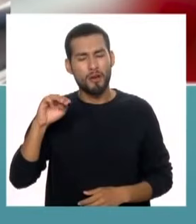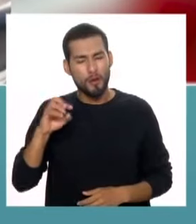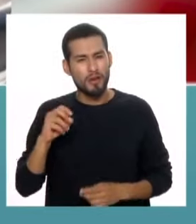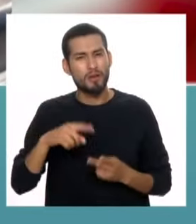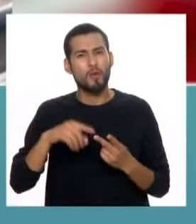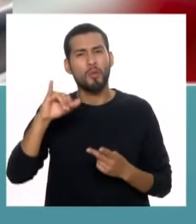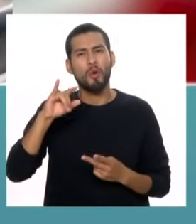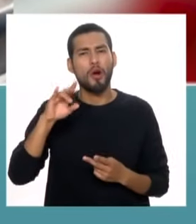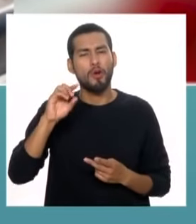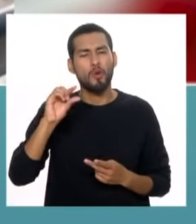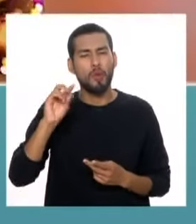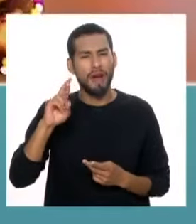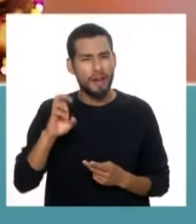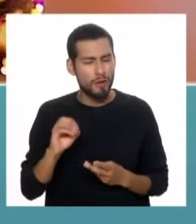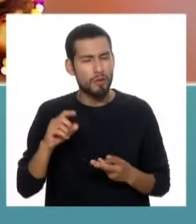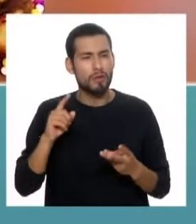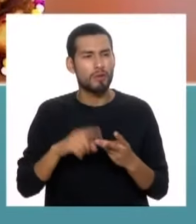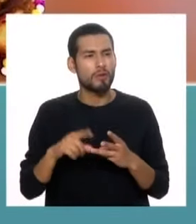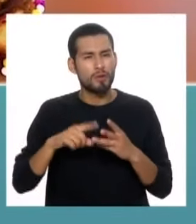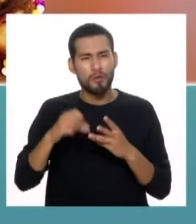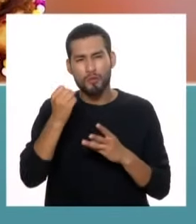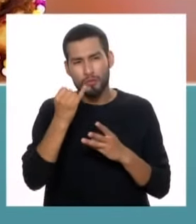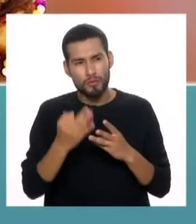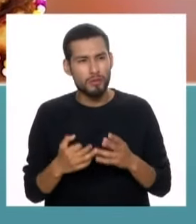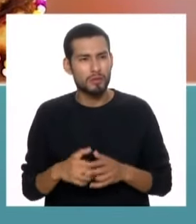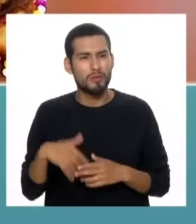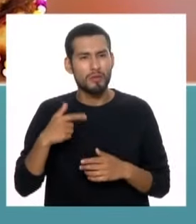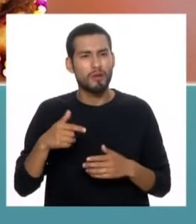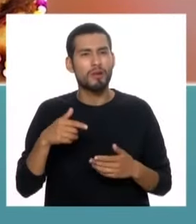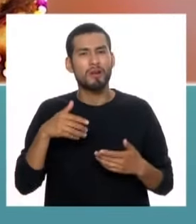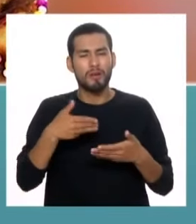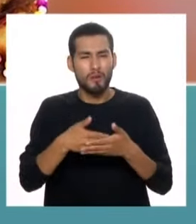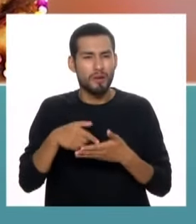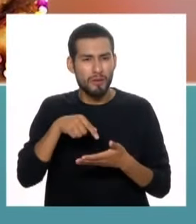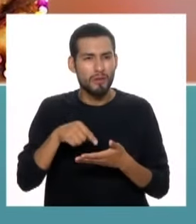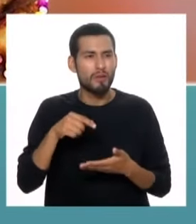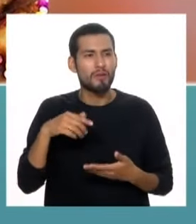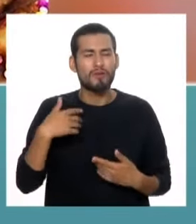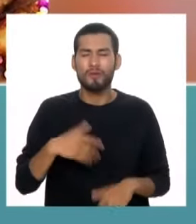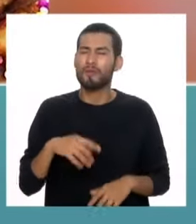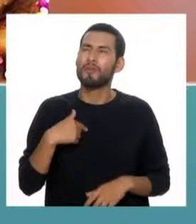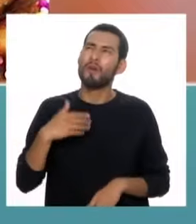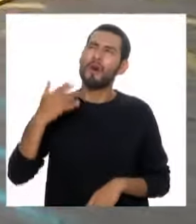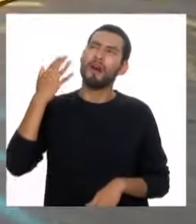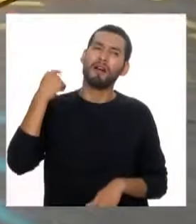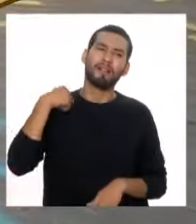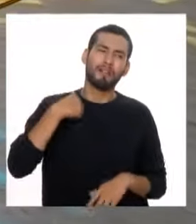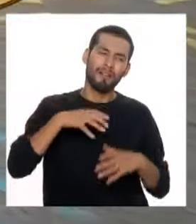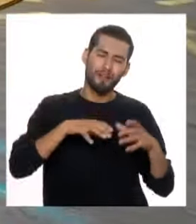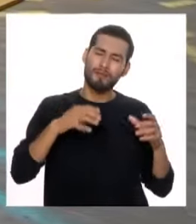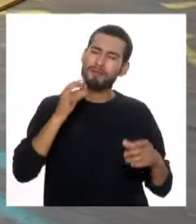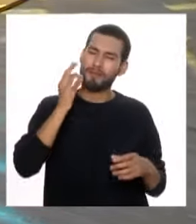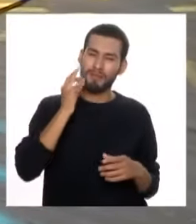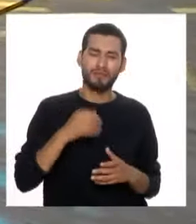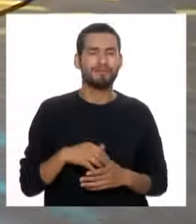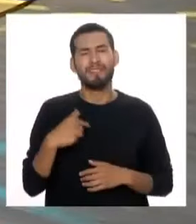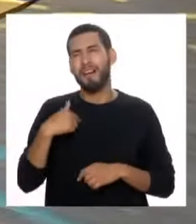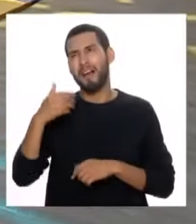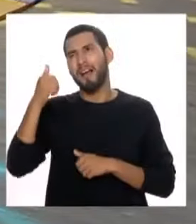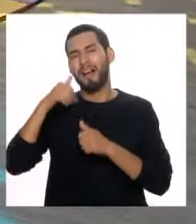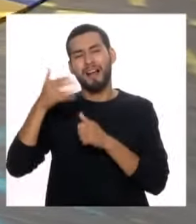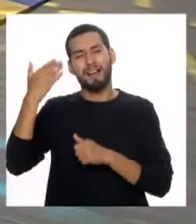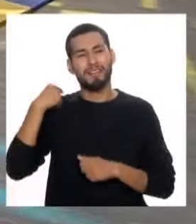el guarrogüero, como me gustaba el guarrogüero, Fátima. ¿Hace cuánto tiempo no comes un guarrogüero? Uf, llevo años. ¿De verdad? Sí, yo